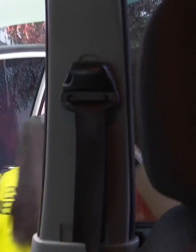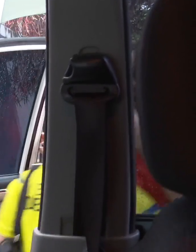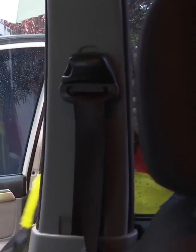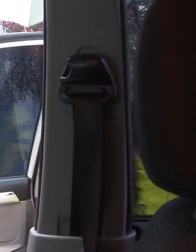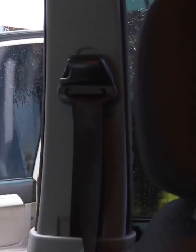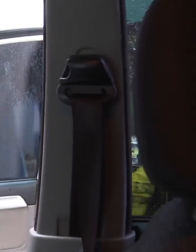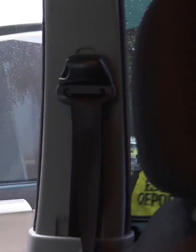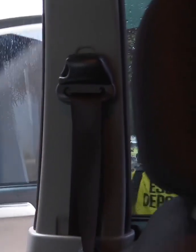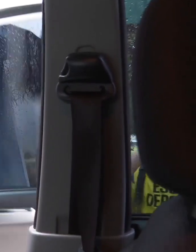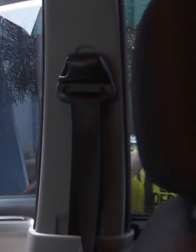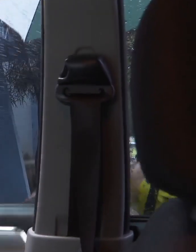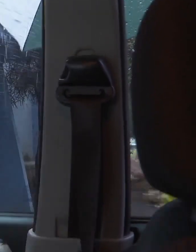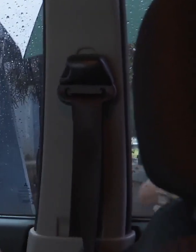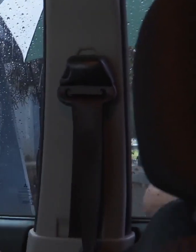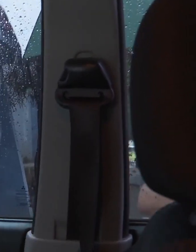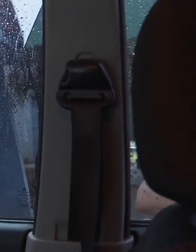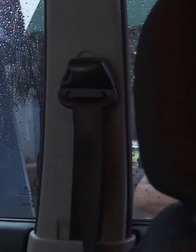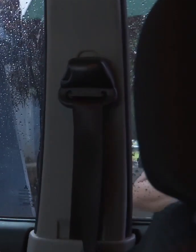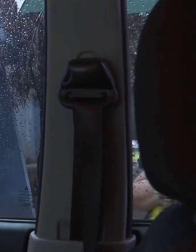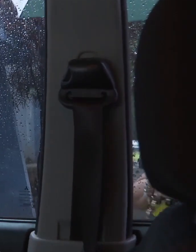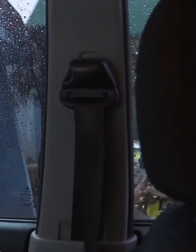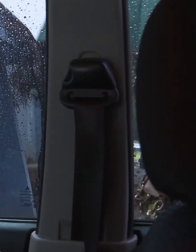Sí.